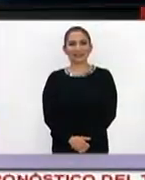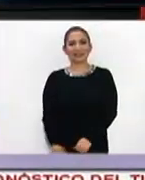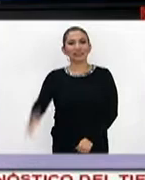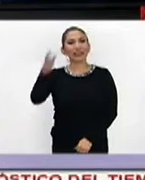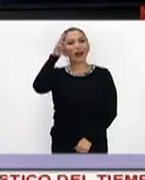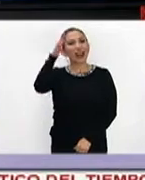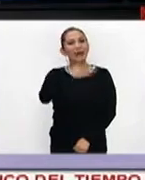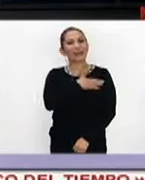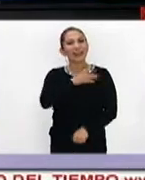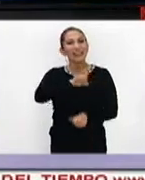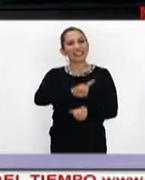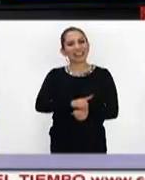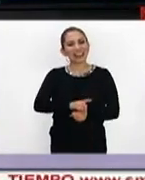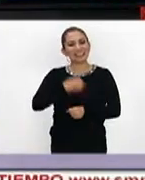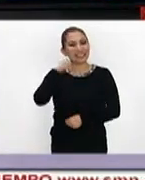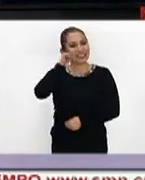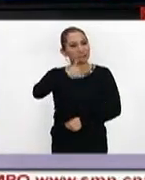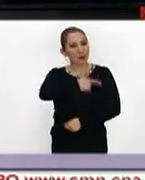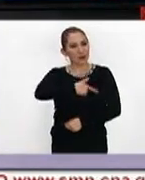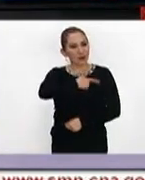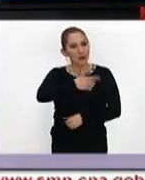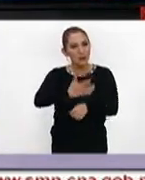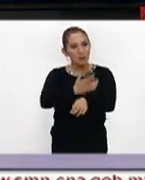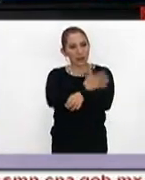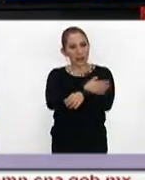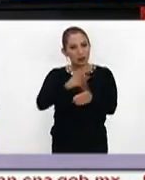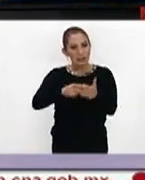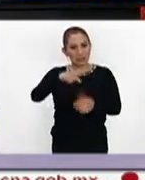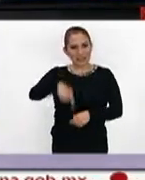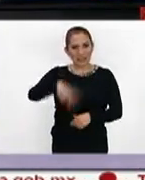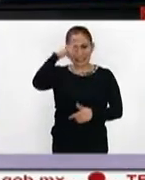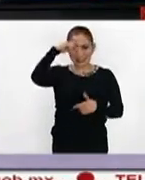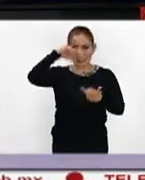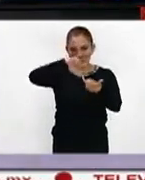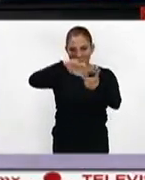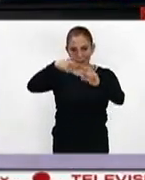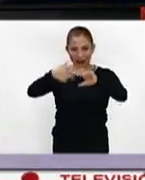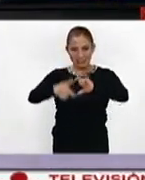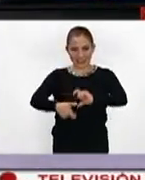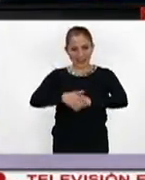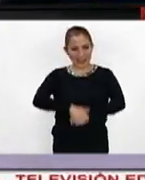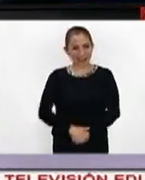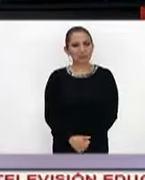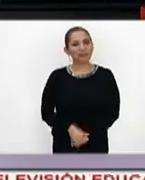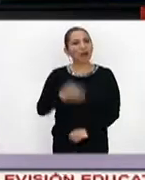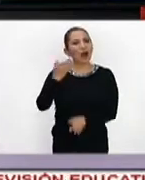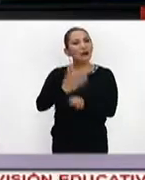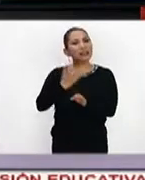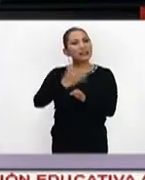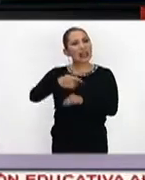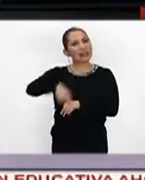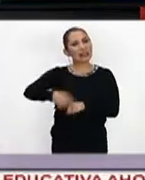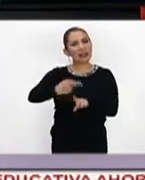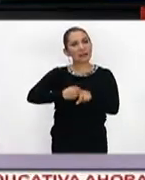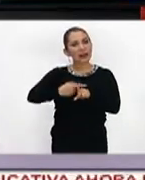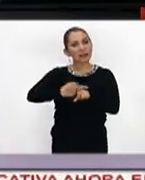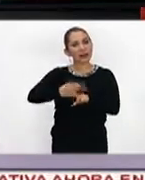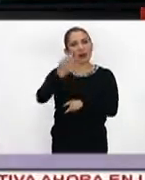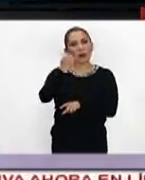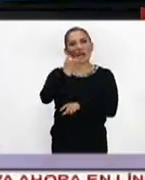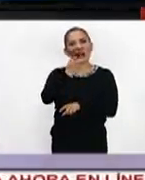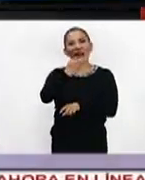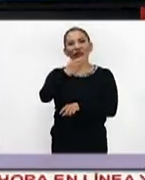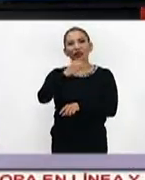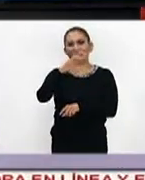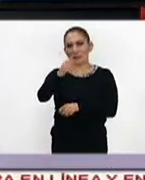¿Qué tal? Muy buenos días. Siempre es un gusto que nos acompañe en una edición más de México al Día. En este momento la temperatura 9